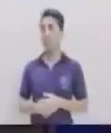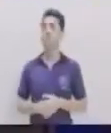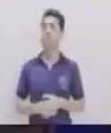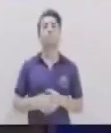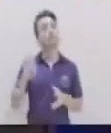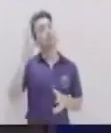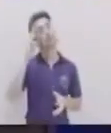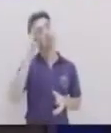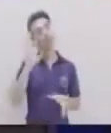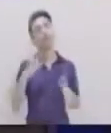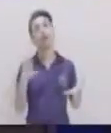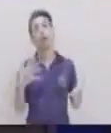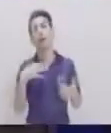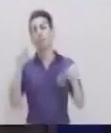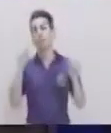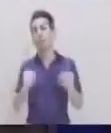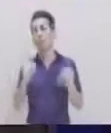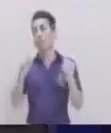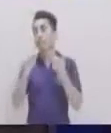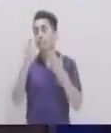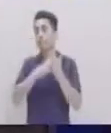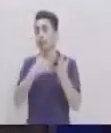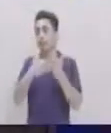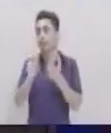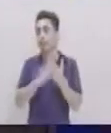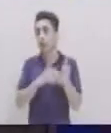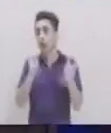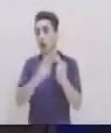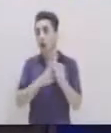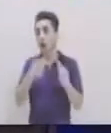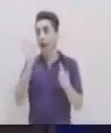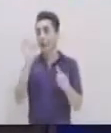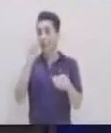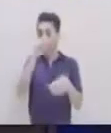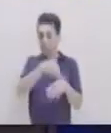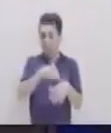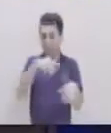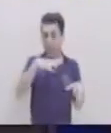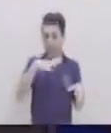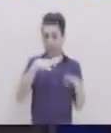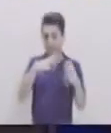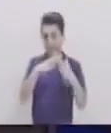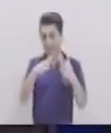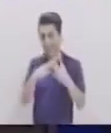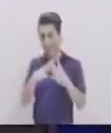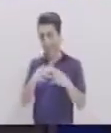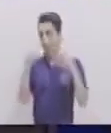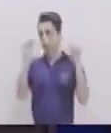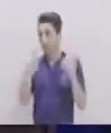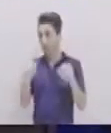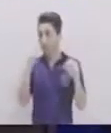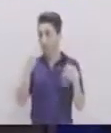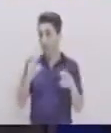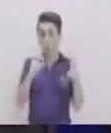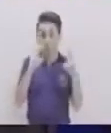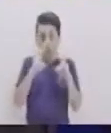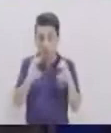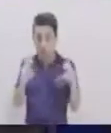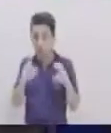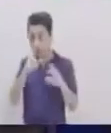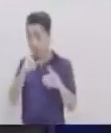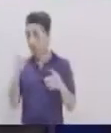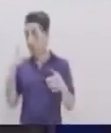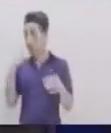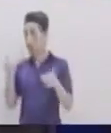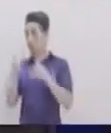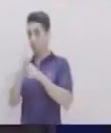Vamos a recordar que podemos pintar con esencia de café que tenemos en nuestra casa. puede realizar un bodegón como el que